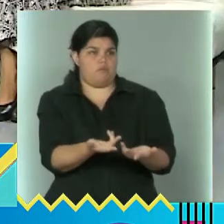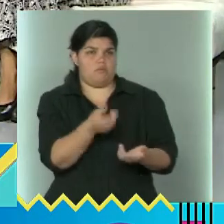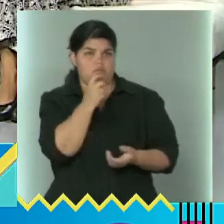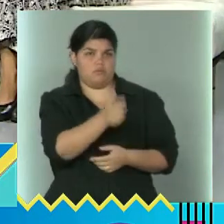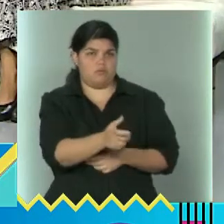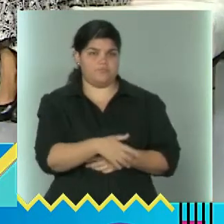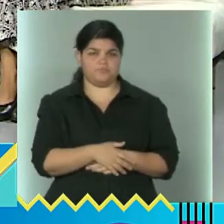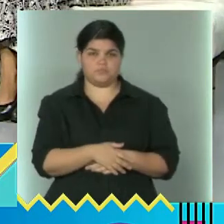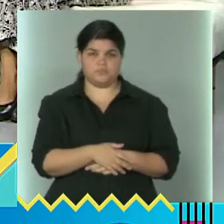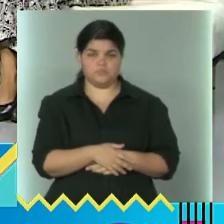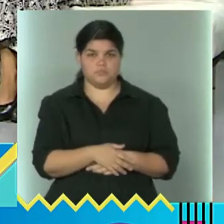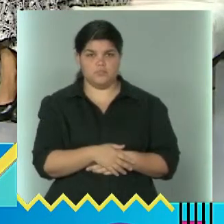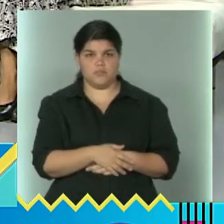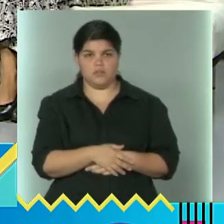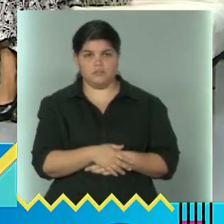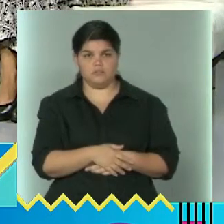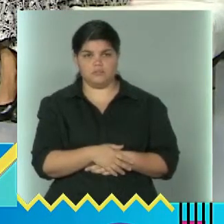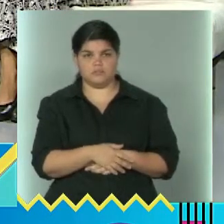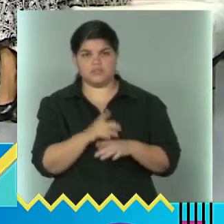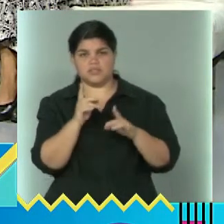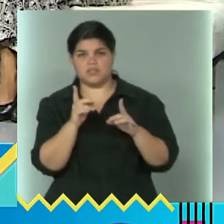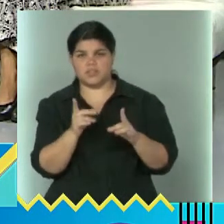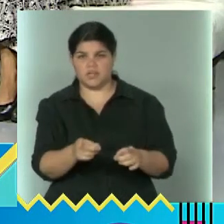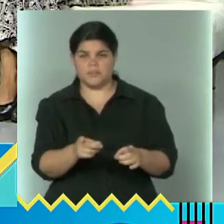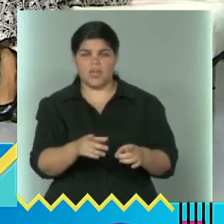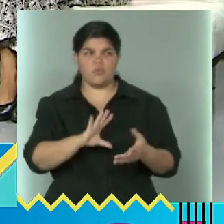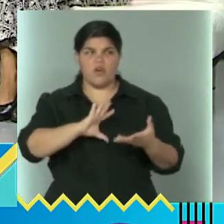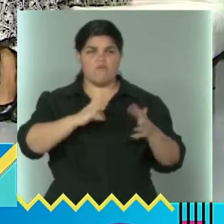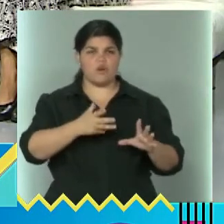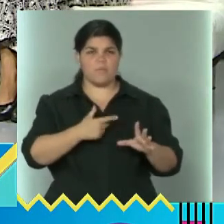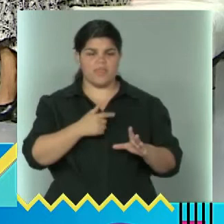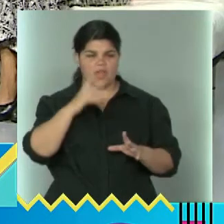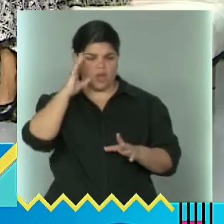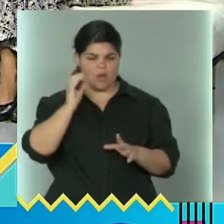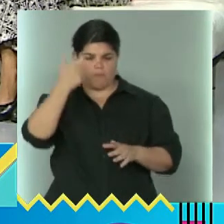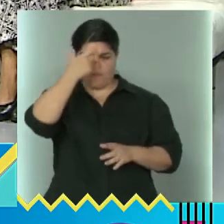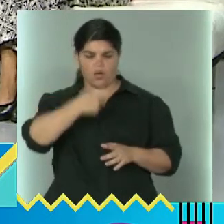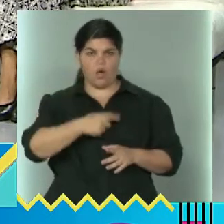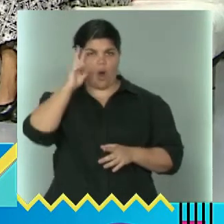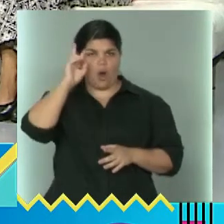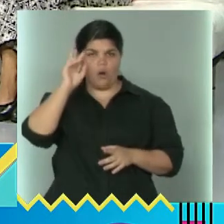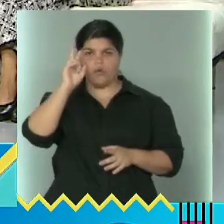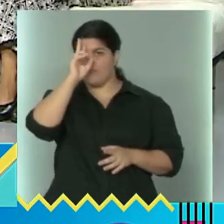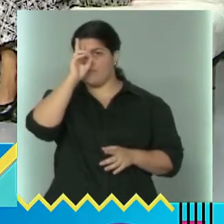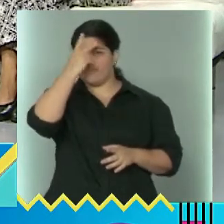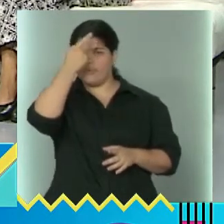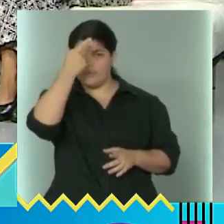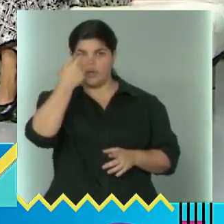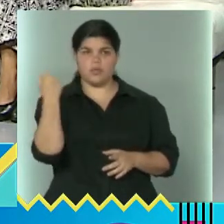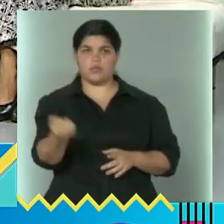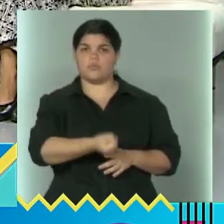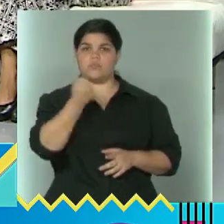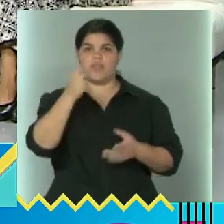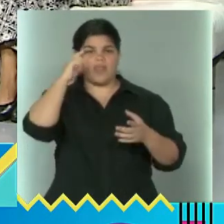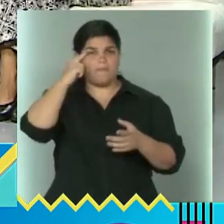la perspectiva. Sí, cambies la percepción de cómo estás viendo lo de paradigmas. A mí me encanta esto. Nosotros